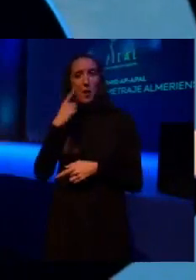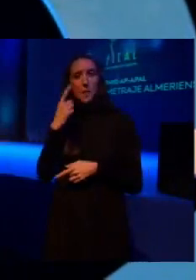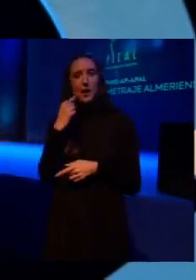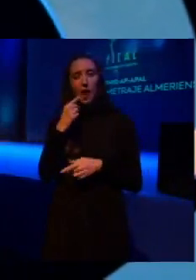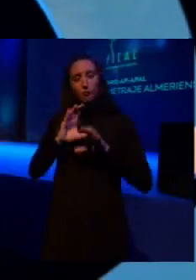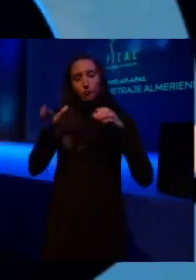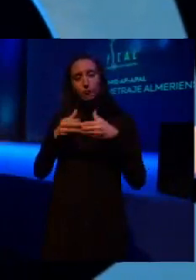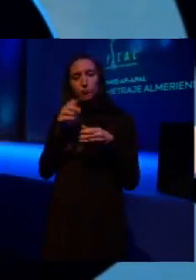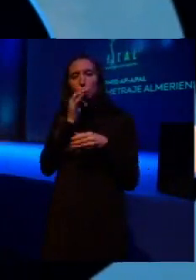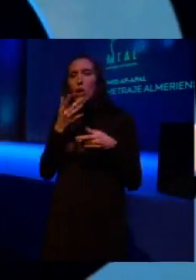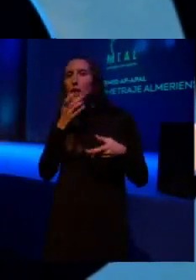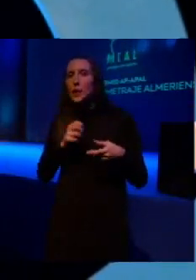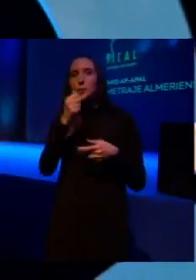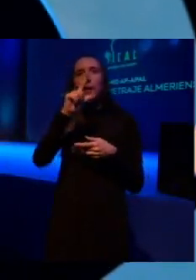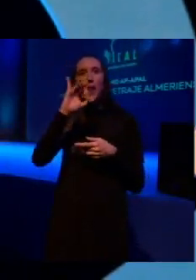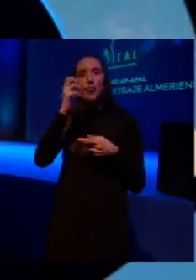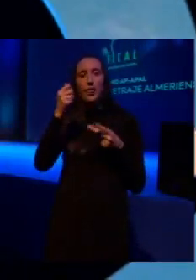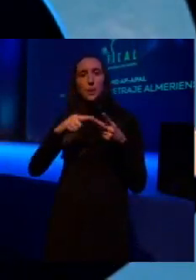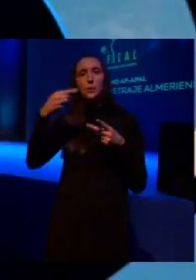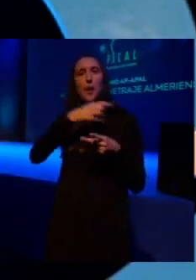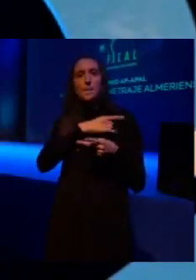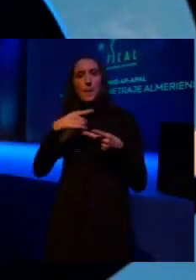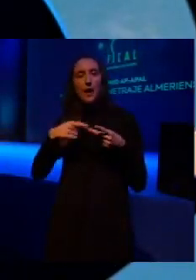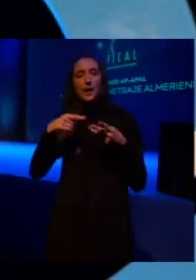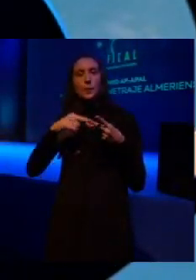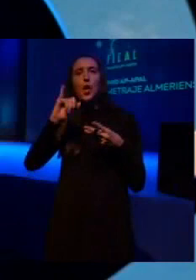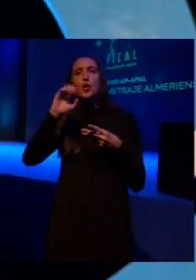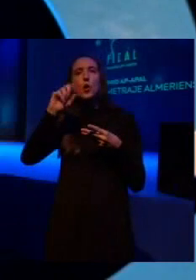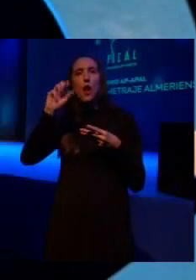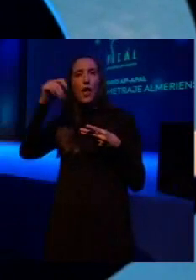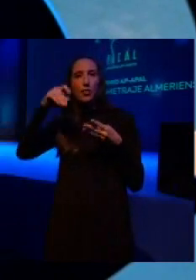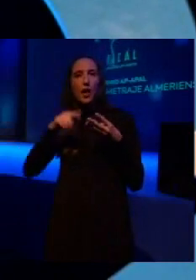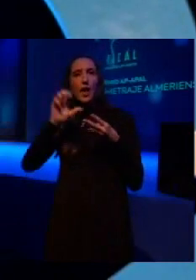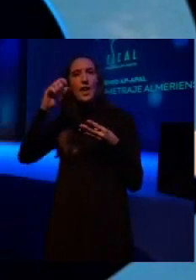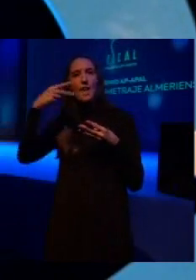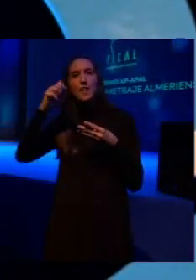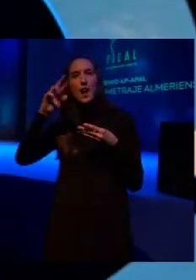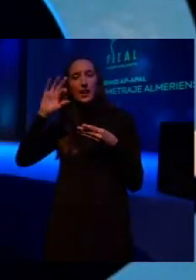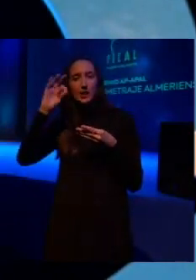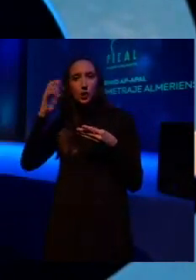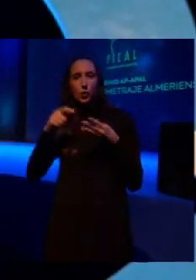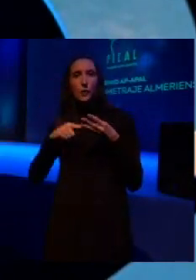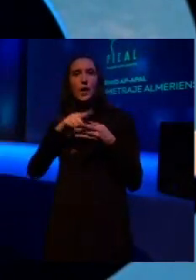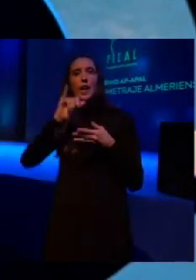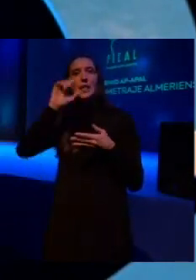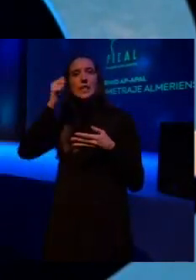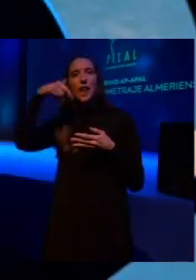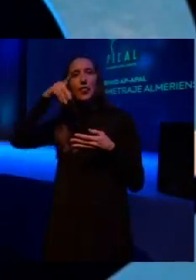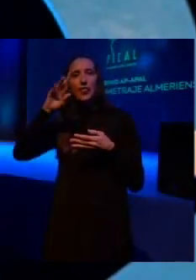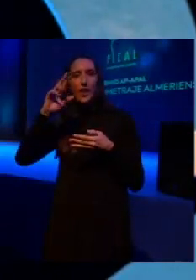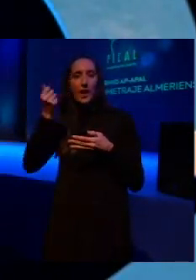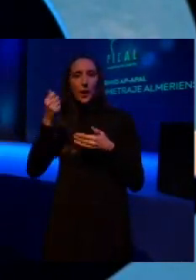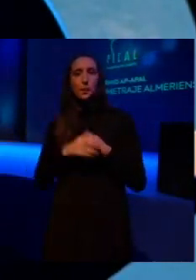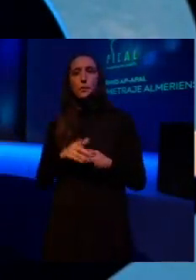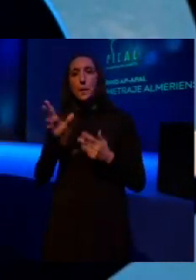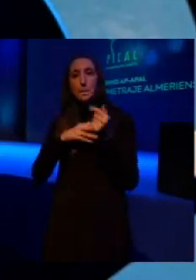lo componen Alicia Amate, Blanca Aneas, Yolanda Cruz, Evaristo Martínez y Yandira Villegas.